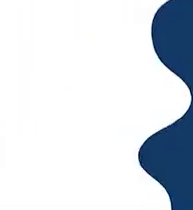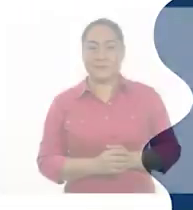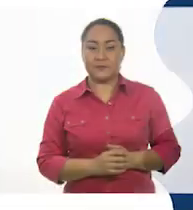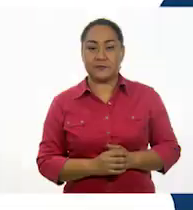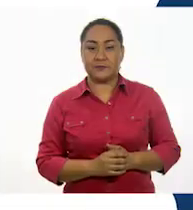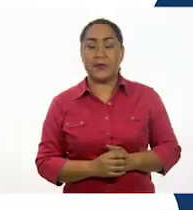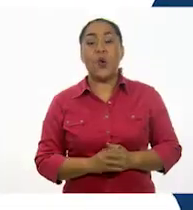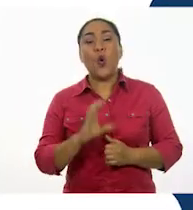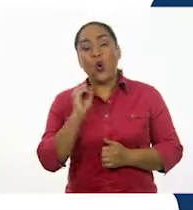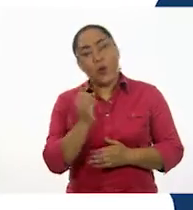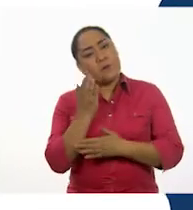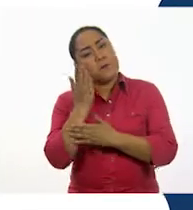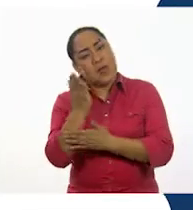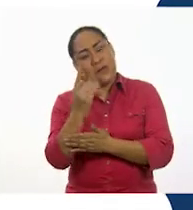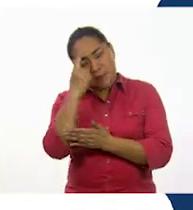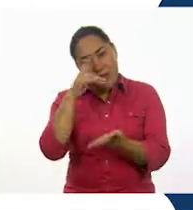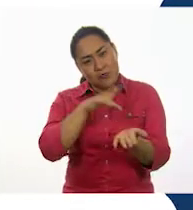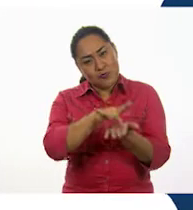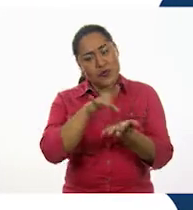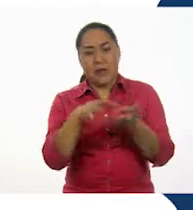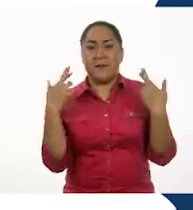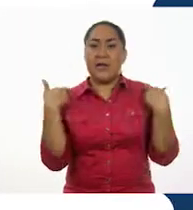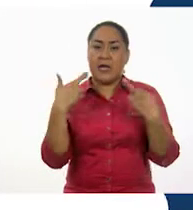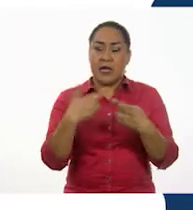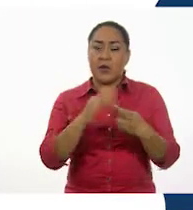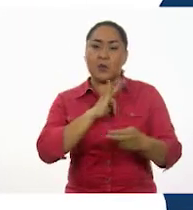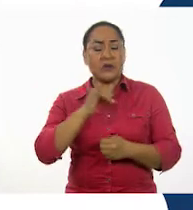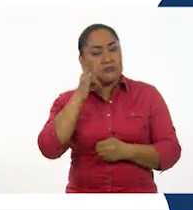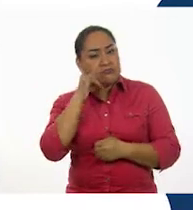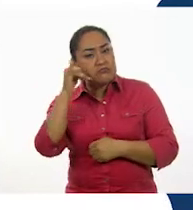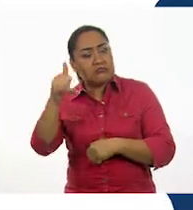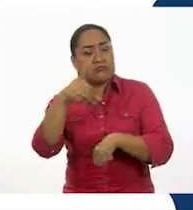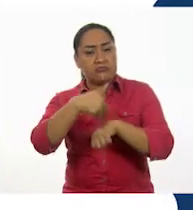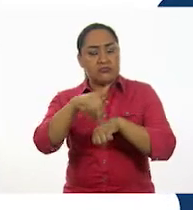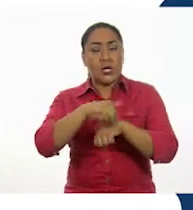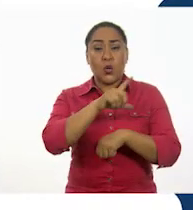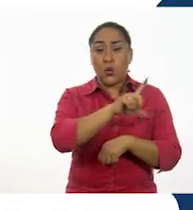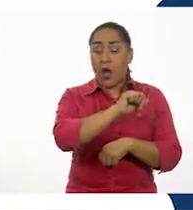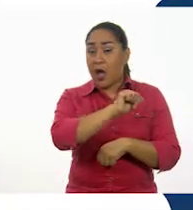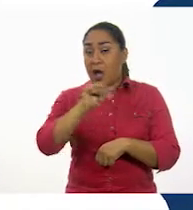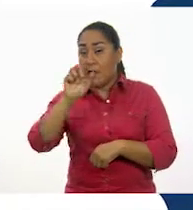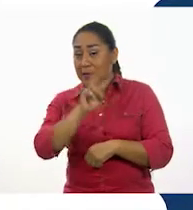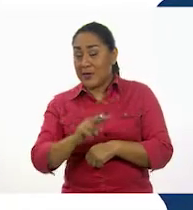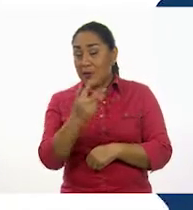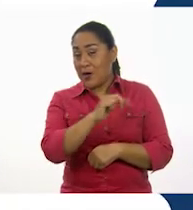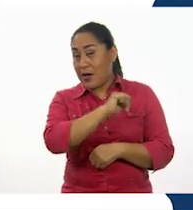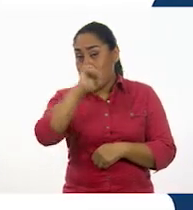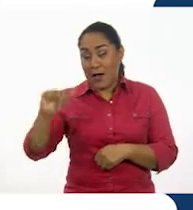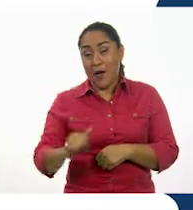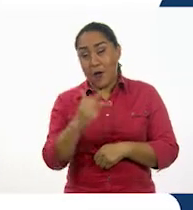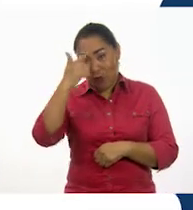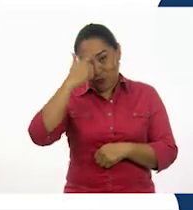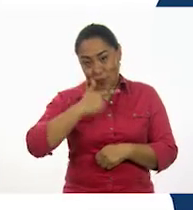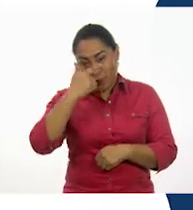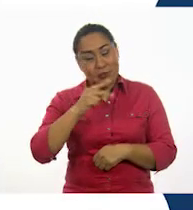Para solicitar apoyo pedagógico, comunícate con maestras y maestros de lunes a viernes de 8 a 20 horas al